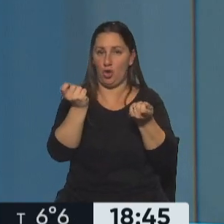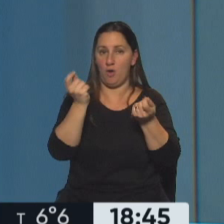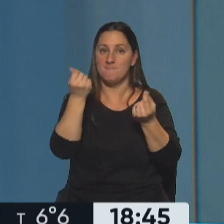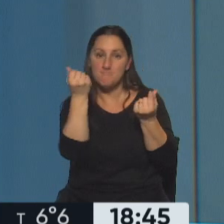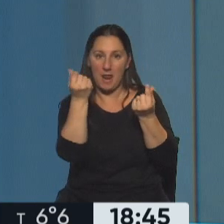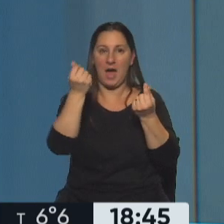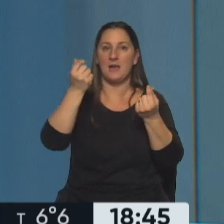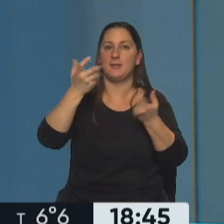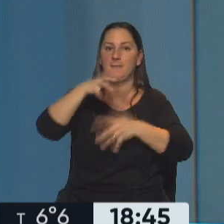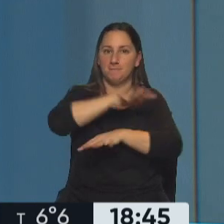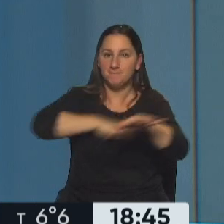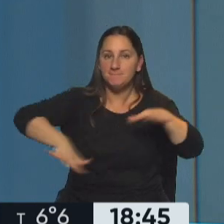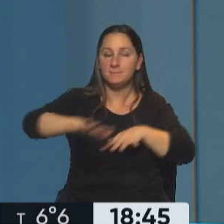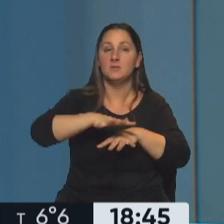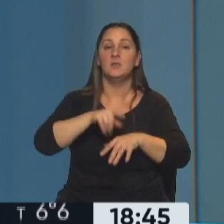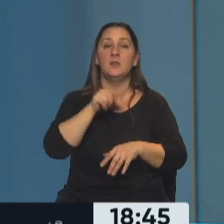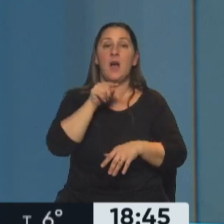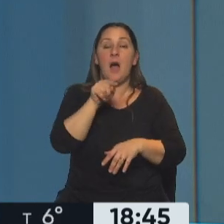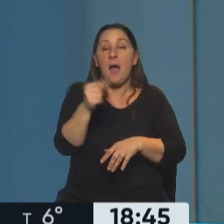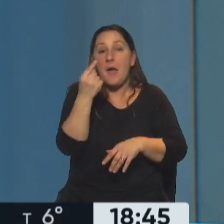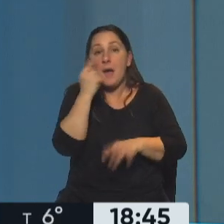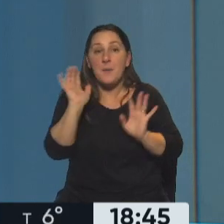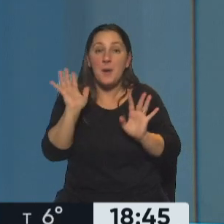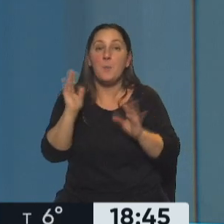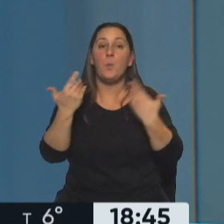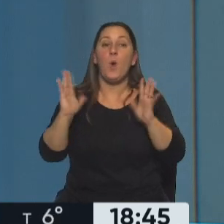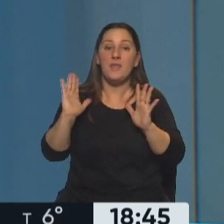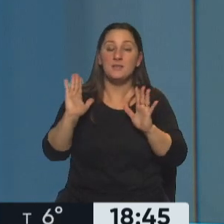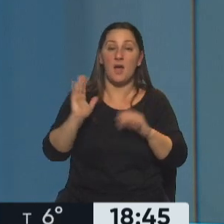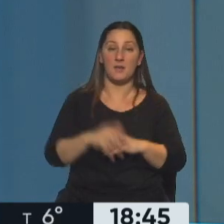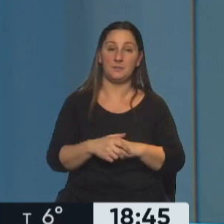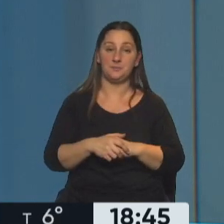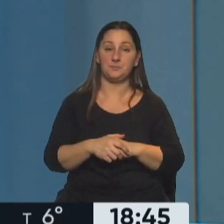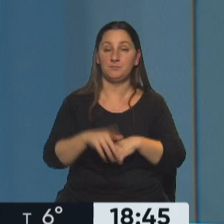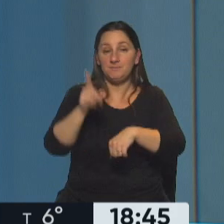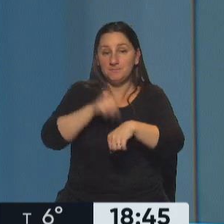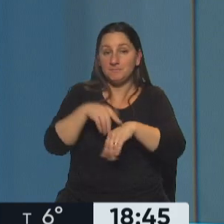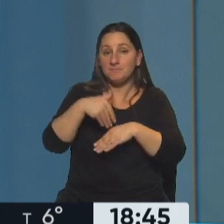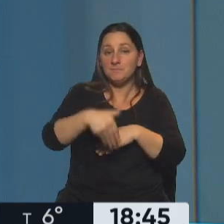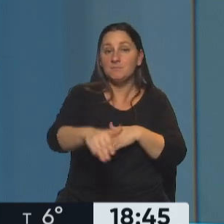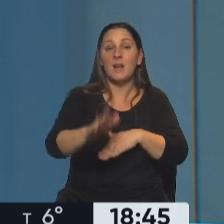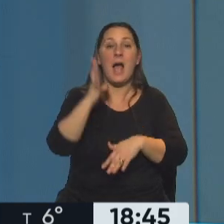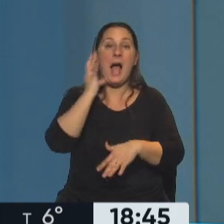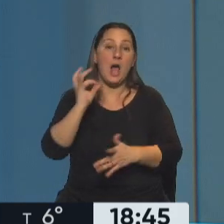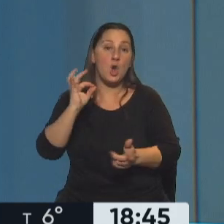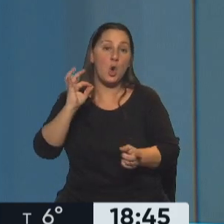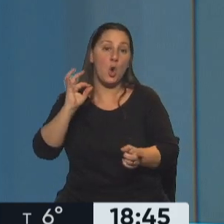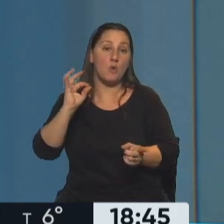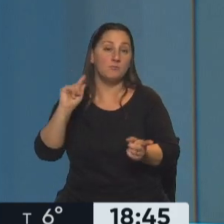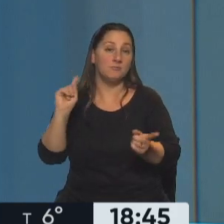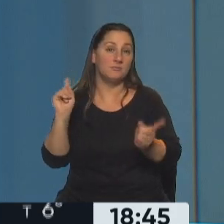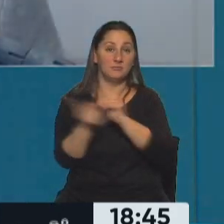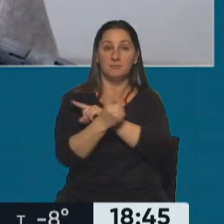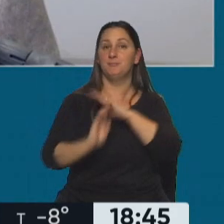política monetaria, la política financiera. Así que veremos si eventualmente también en las próximas horas hay un cambio en